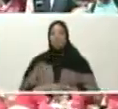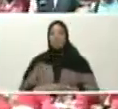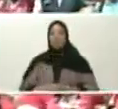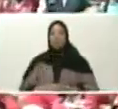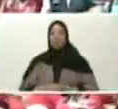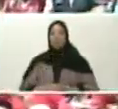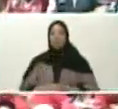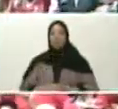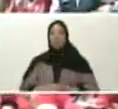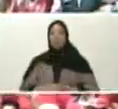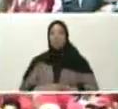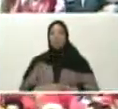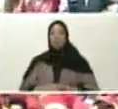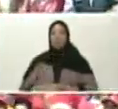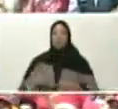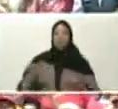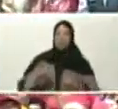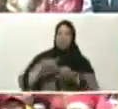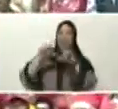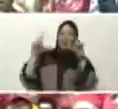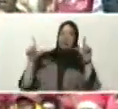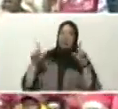Una patria brillante,